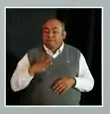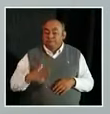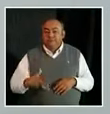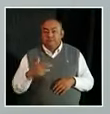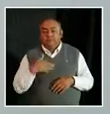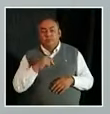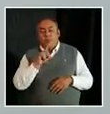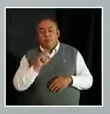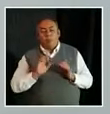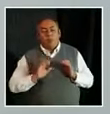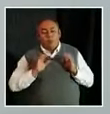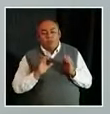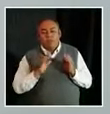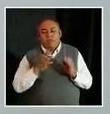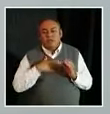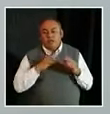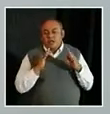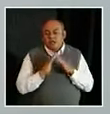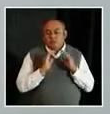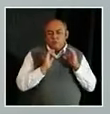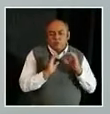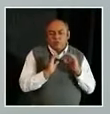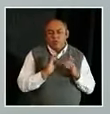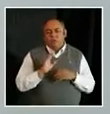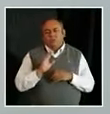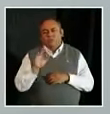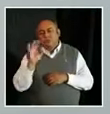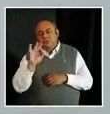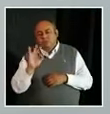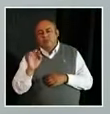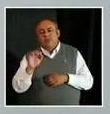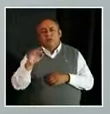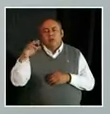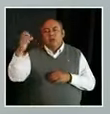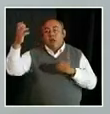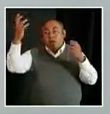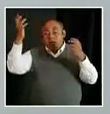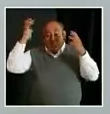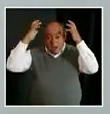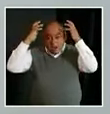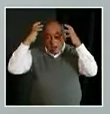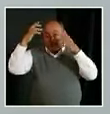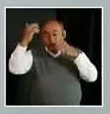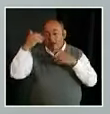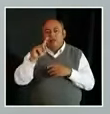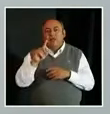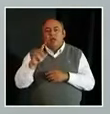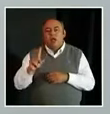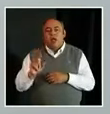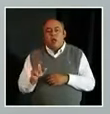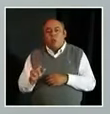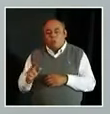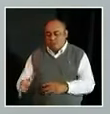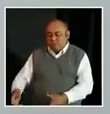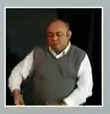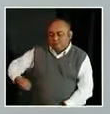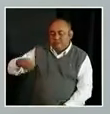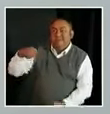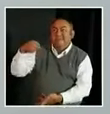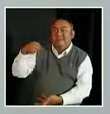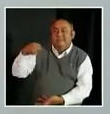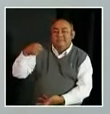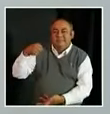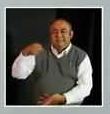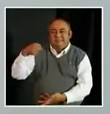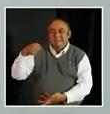está ahorrando agua en su casa, poniendo tinas en las regaderas mientras está digamos, saliendo el agua